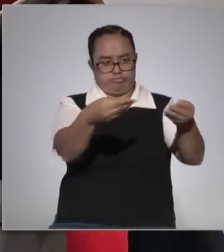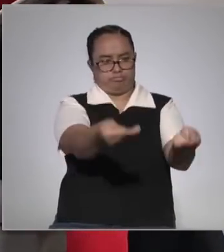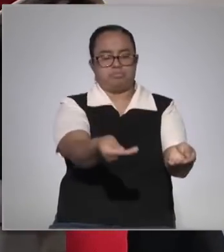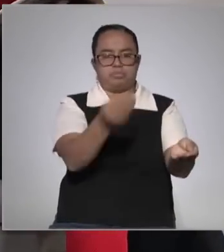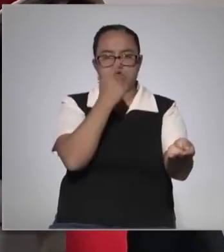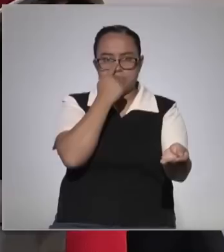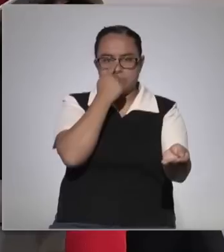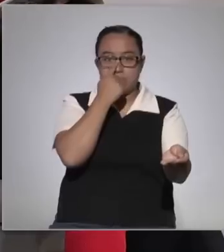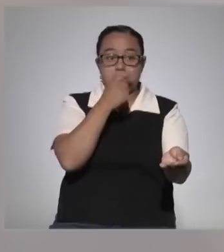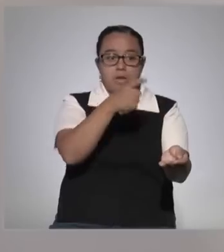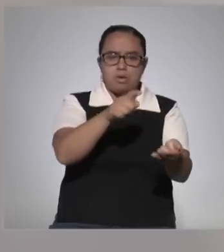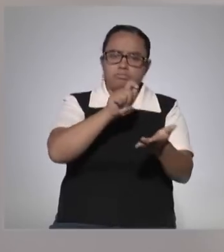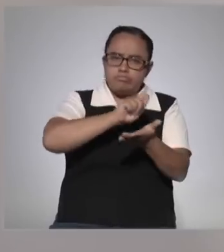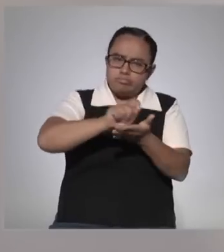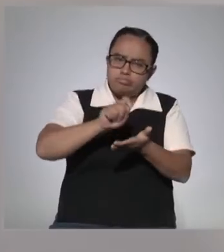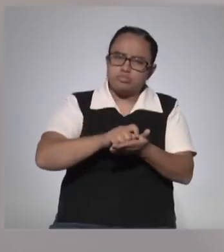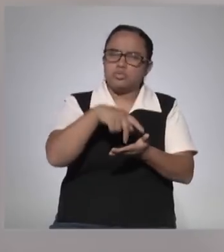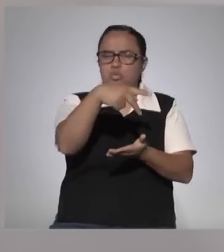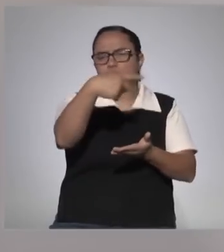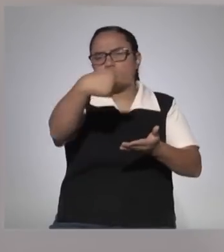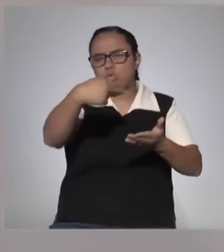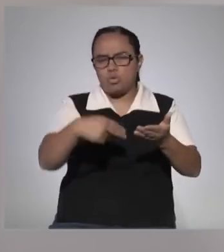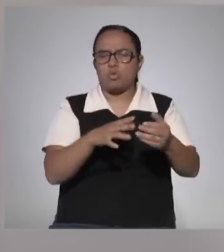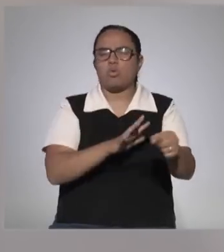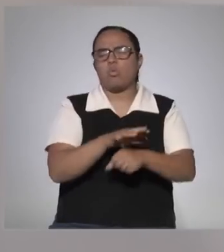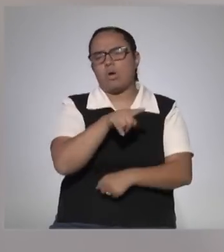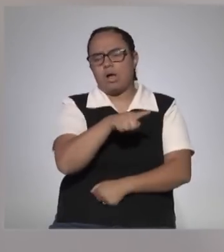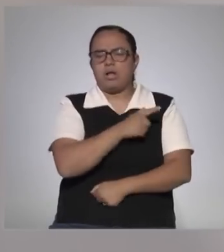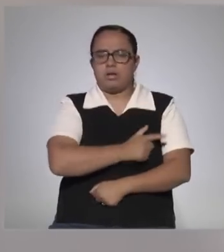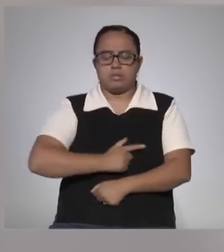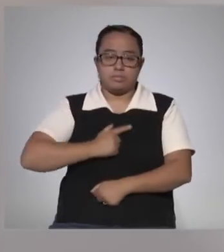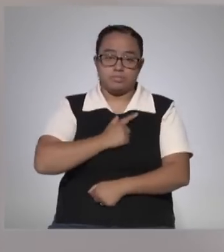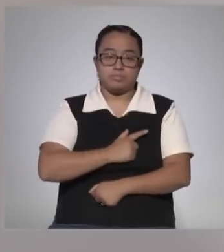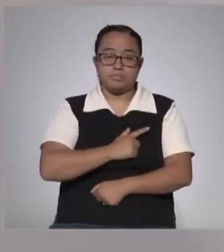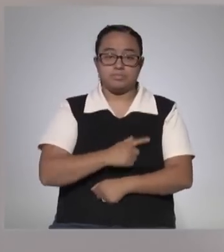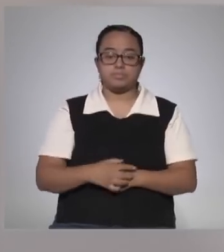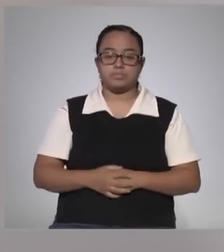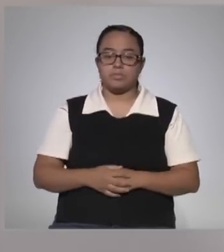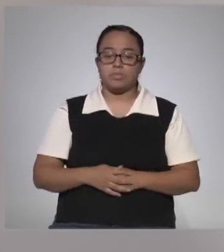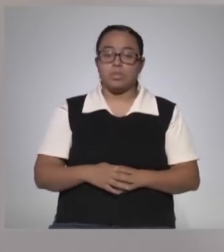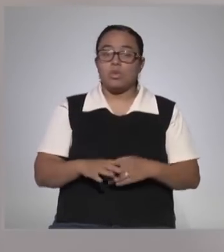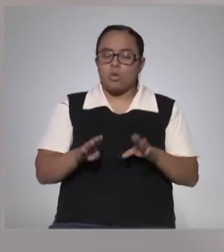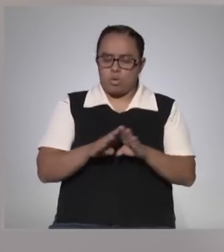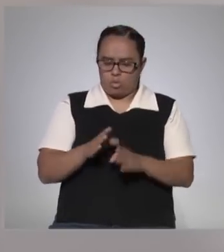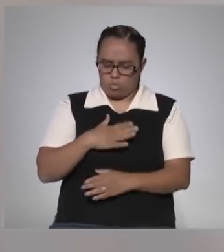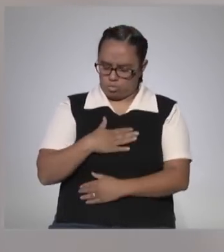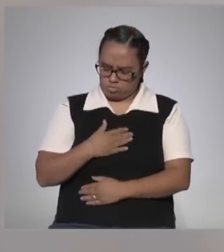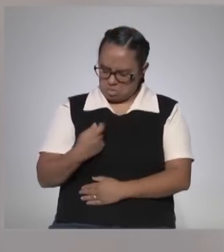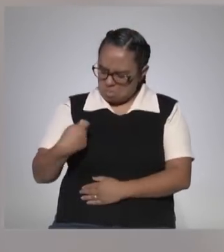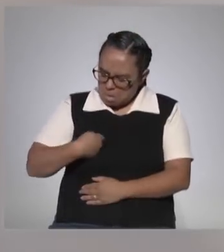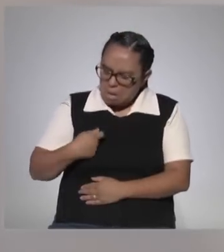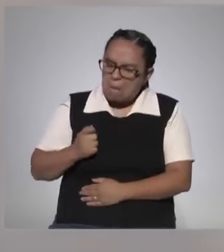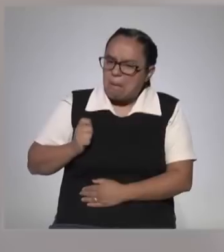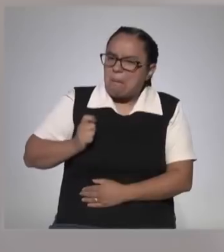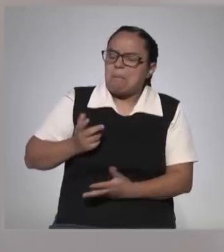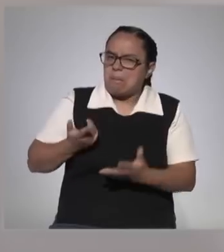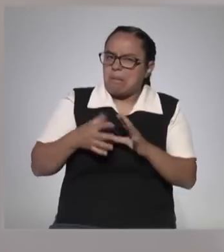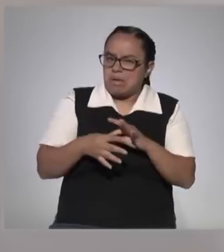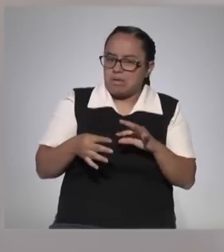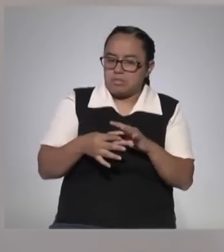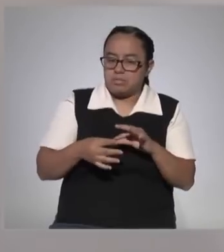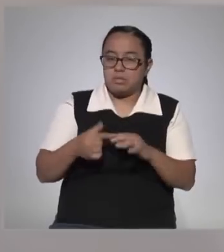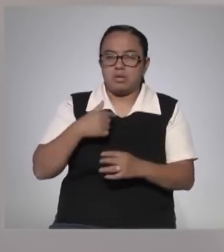pudieran escribir sus datos, qué les gustaba, ¿no? Cómo se definían. Y recuerdo mucho el caso